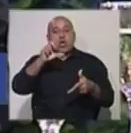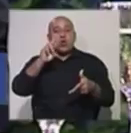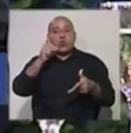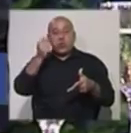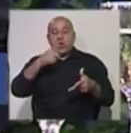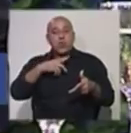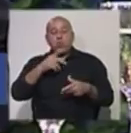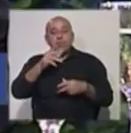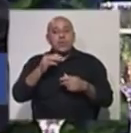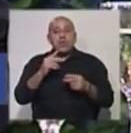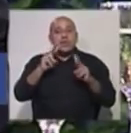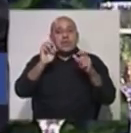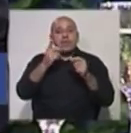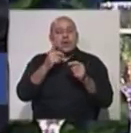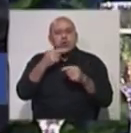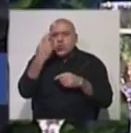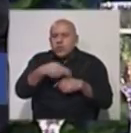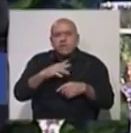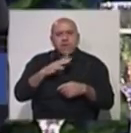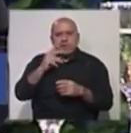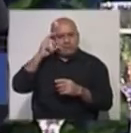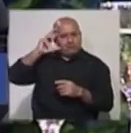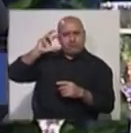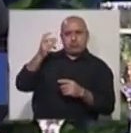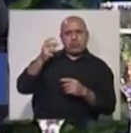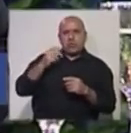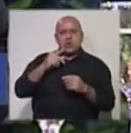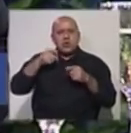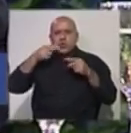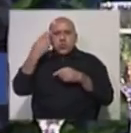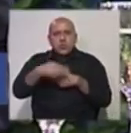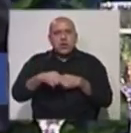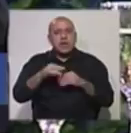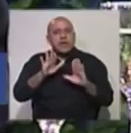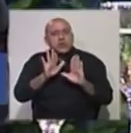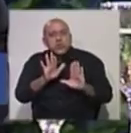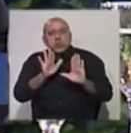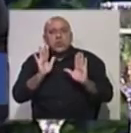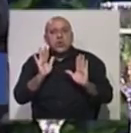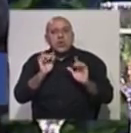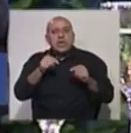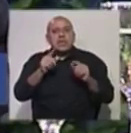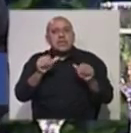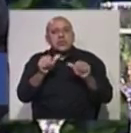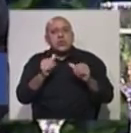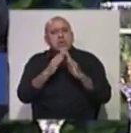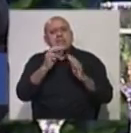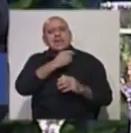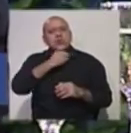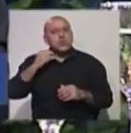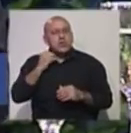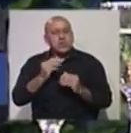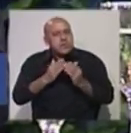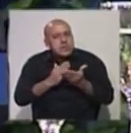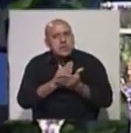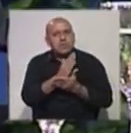negociador. Lula nunca fue un dirigente radical, nunca fue un dirigente de izquierda marxista. Acaba de hacer una misa porque fue católico siempre. Fue un